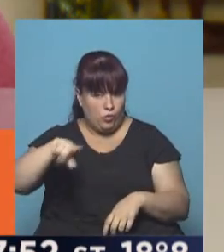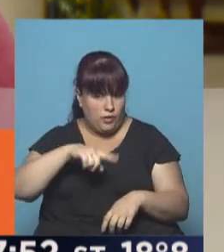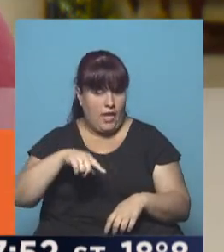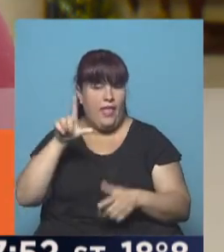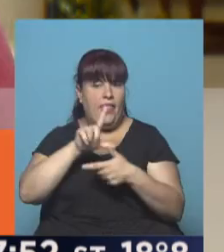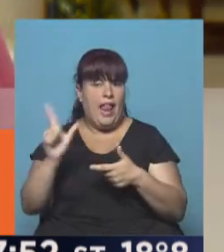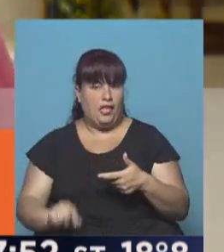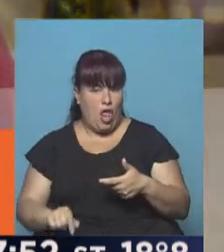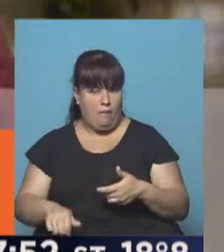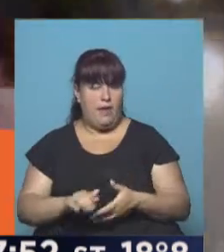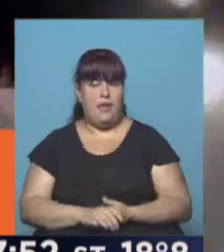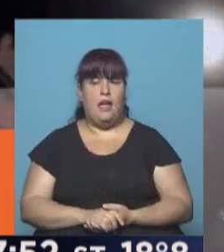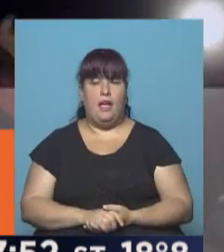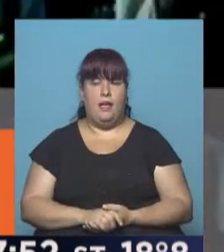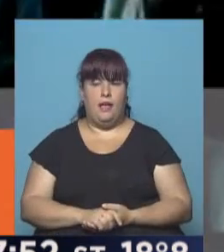en Latinoamérica.